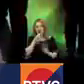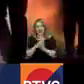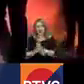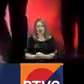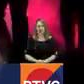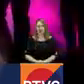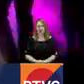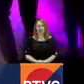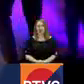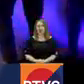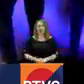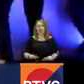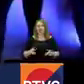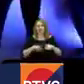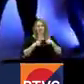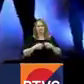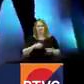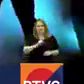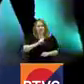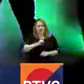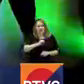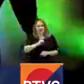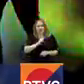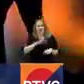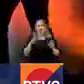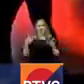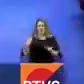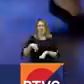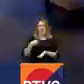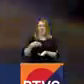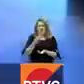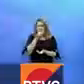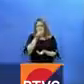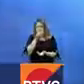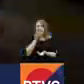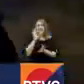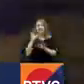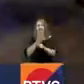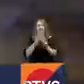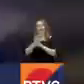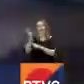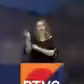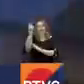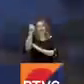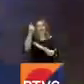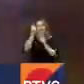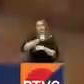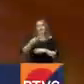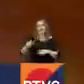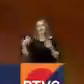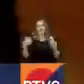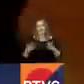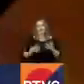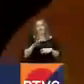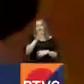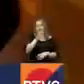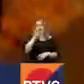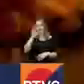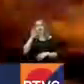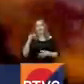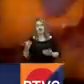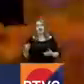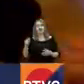con el corazón henchido por los bailes la comida y toda la cultura llanera terminaron los asistentes a la versión 53 del torneo